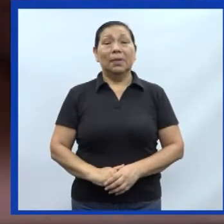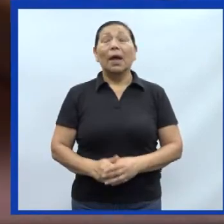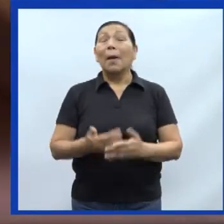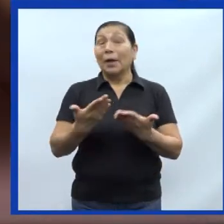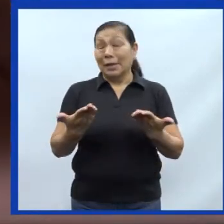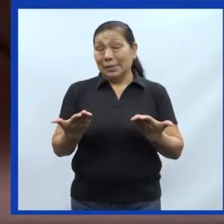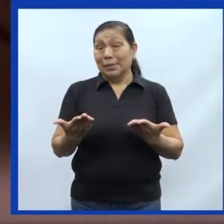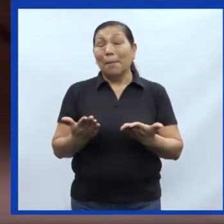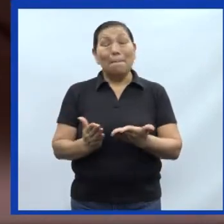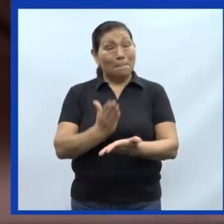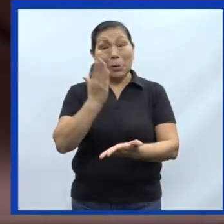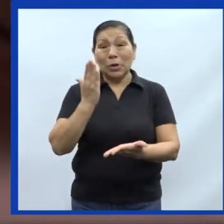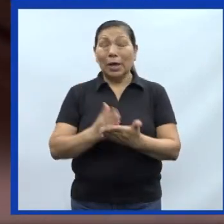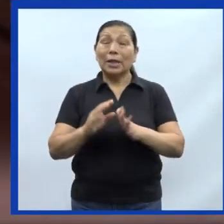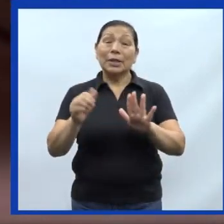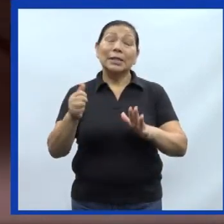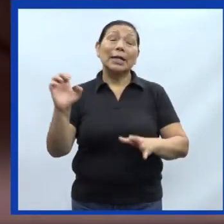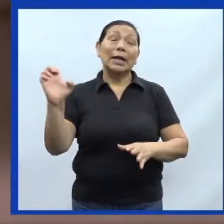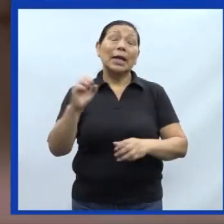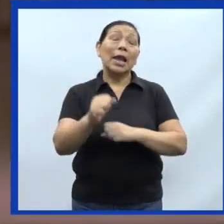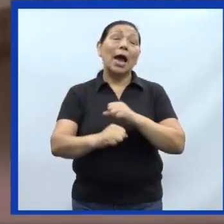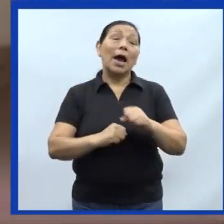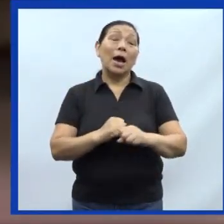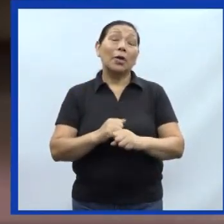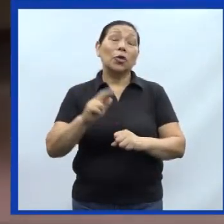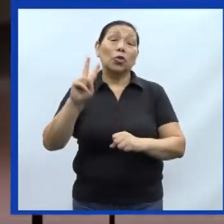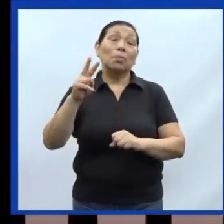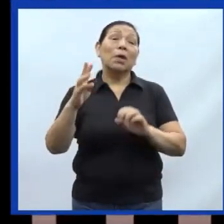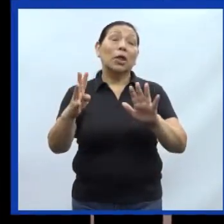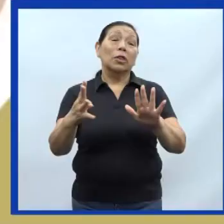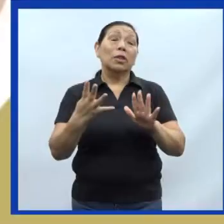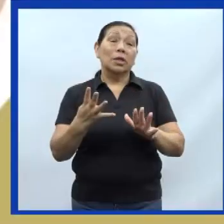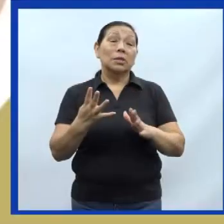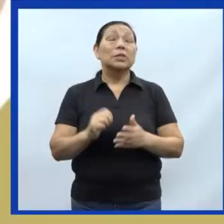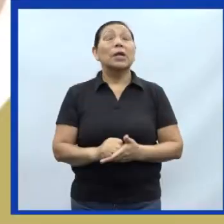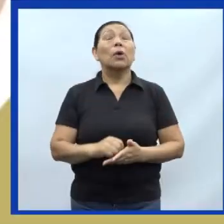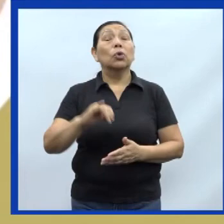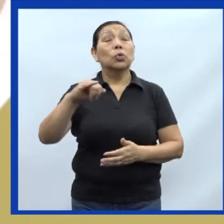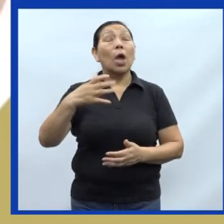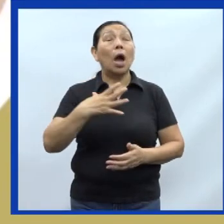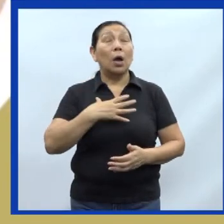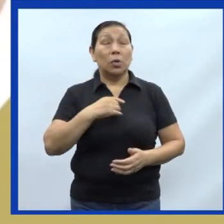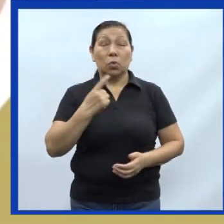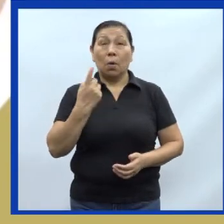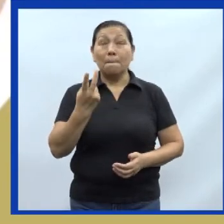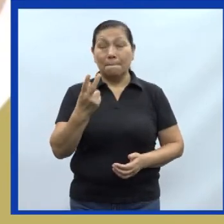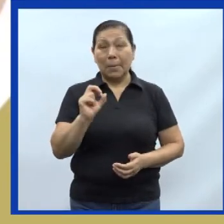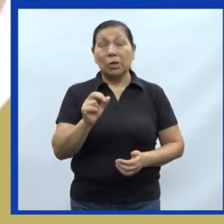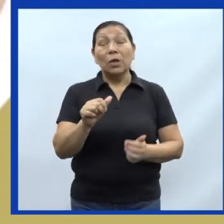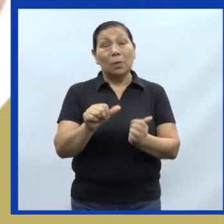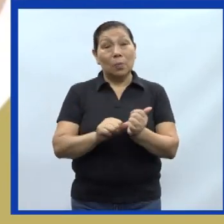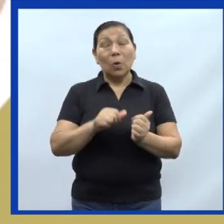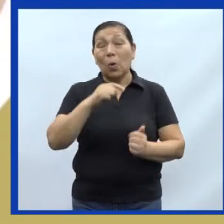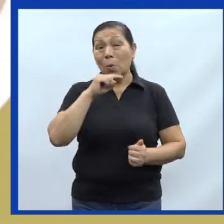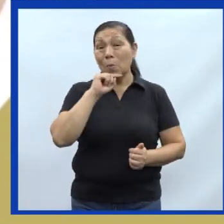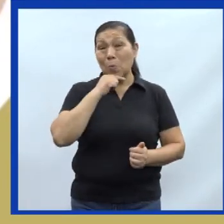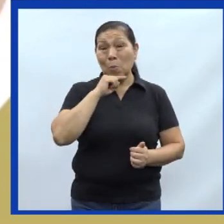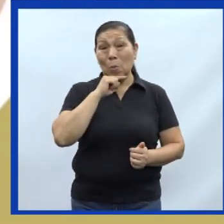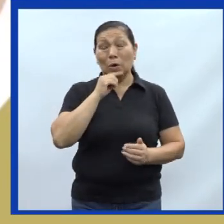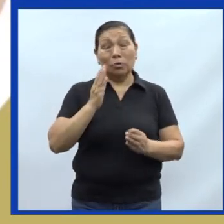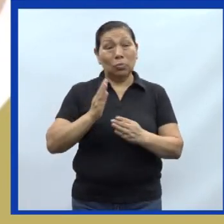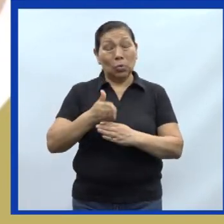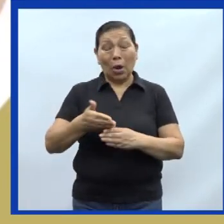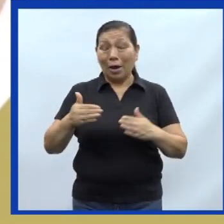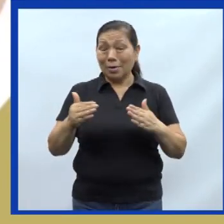hechos ocurrieron el 16 de enero de 2019, cuando Yosun, de 20 años y hermana de la víctima, llegó